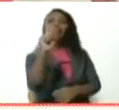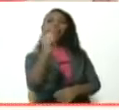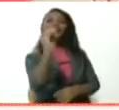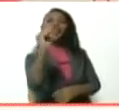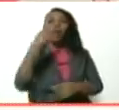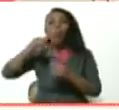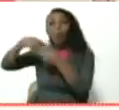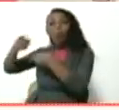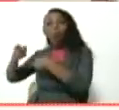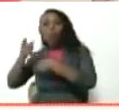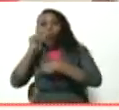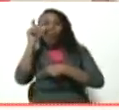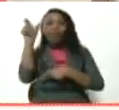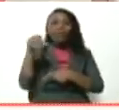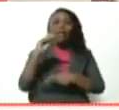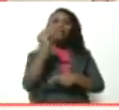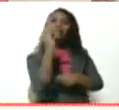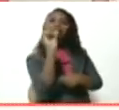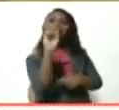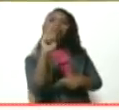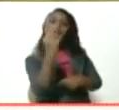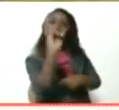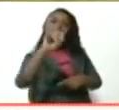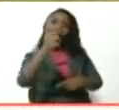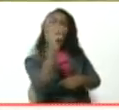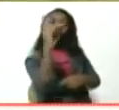señor apellido Quijada. Fueron candidatos.